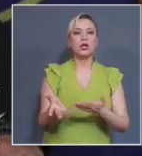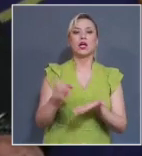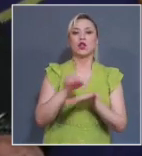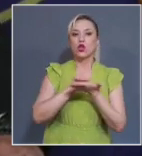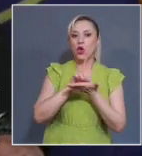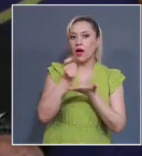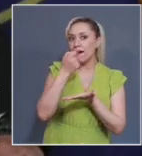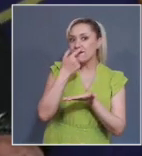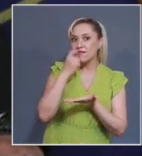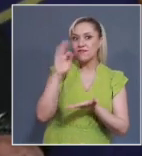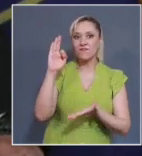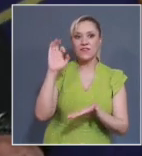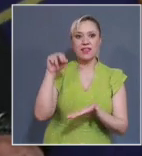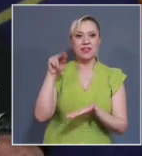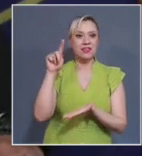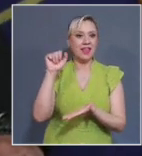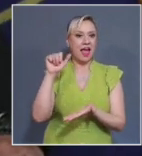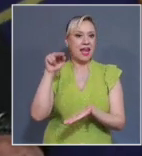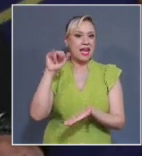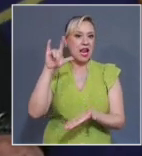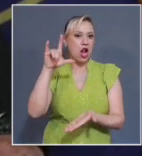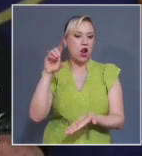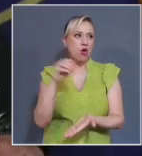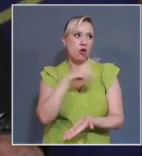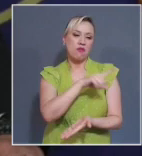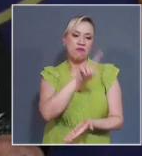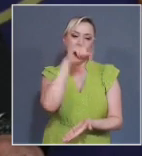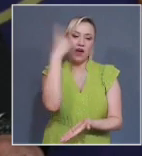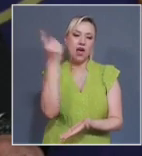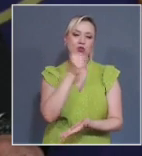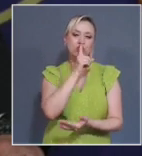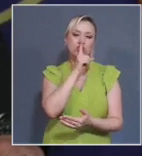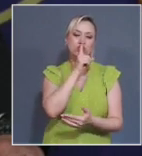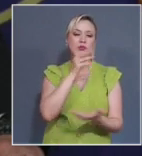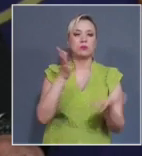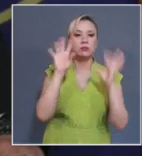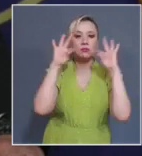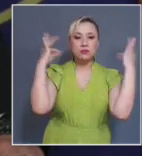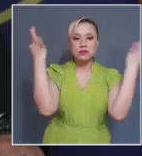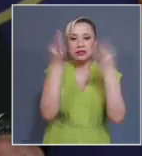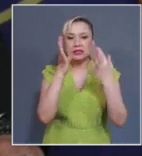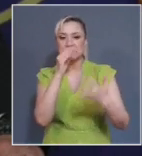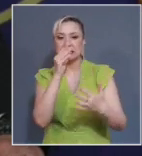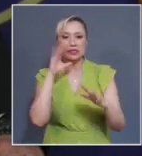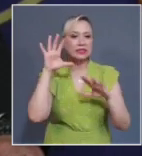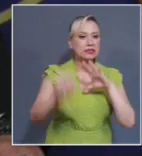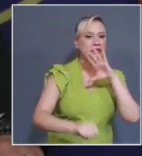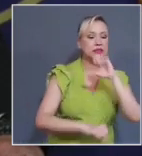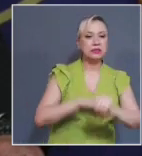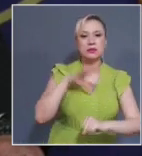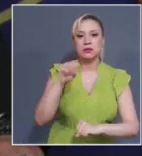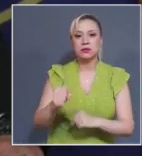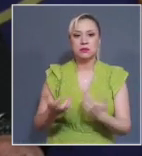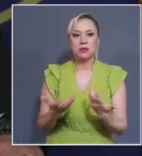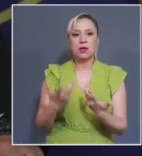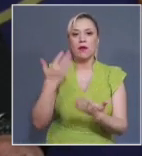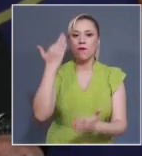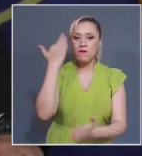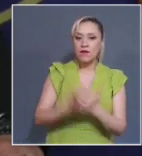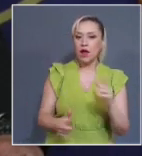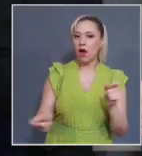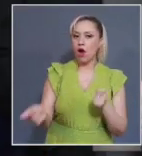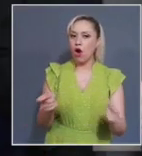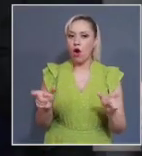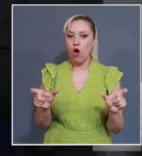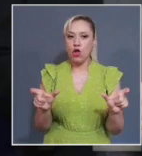reducción de recursos a la patrulla fronteriza y también de la eliminación de controles. Lo acusan de